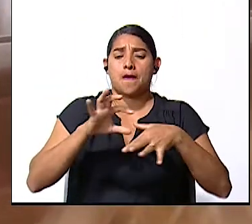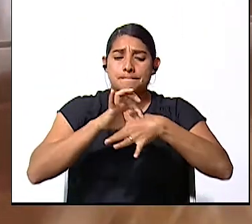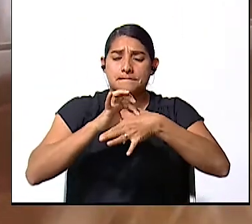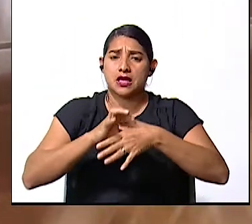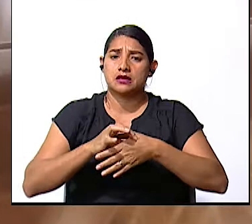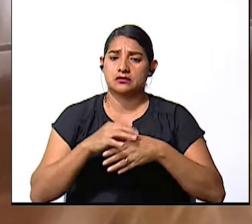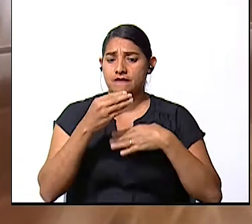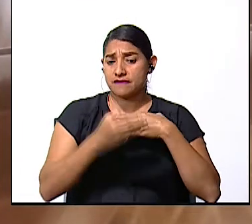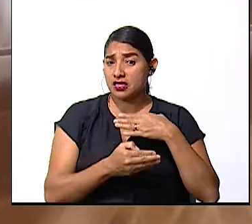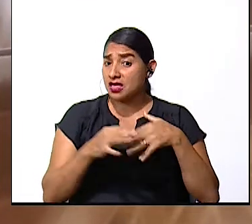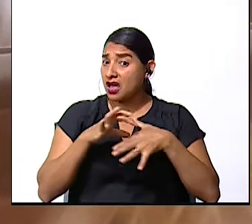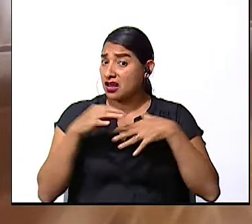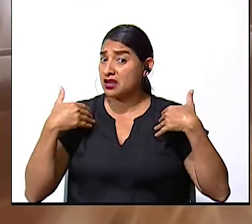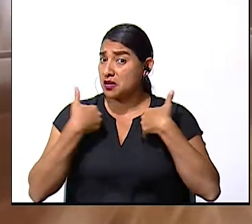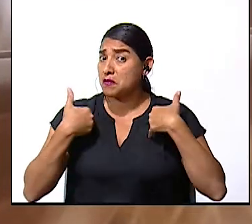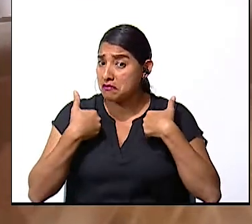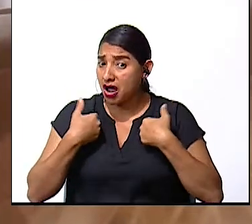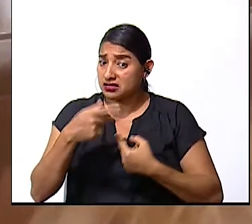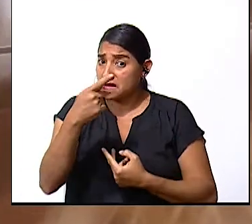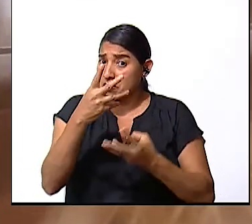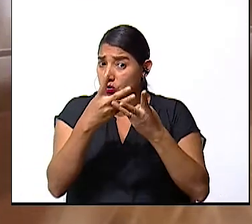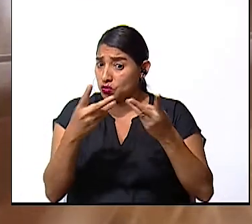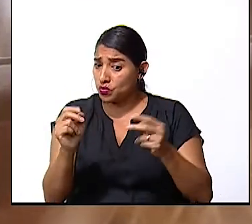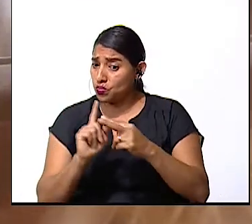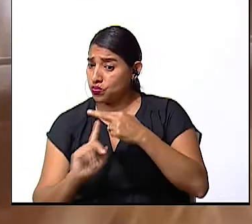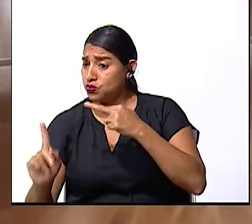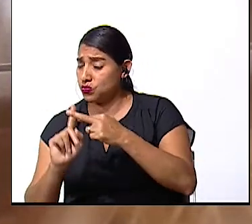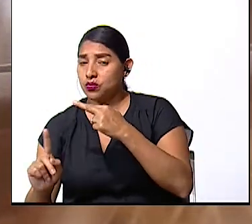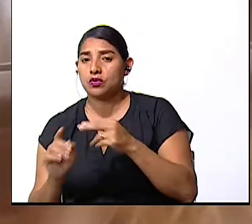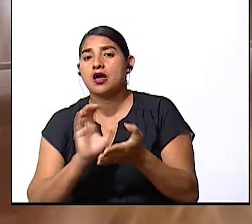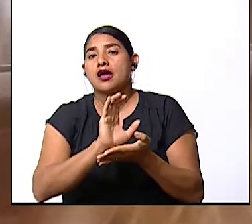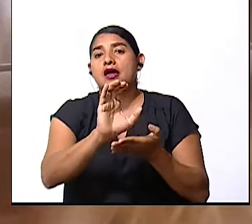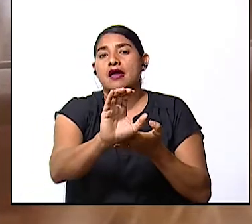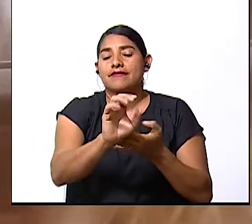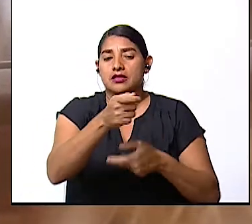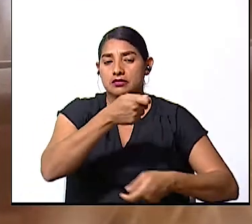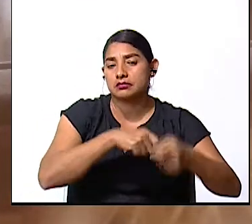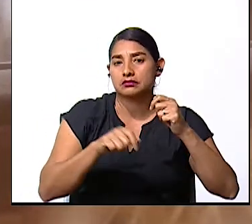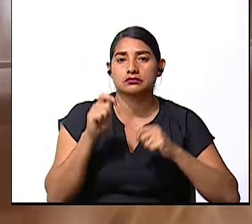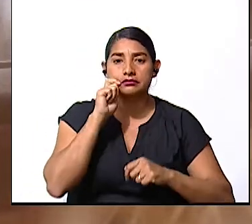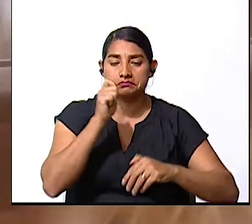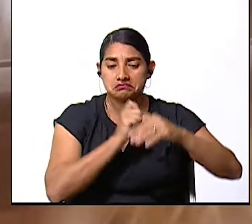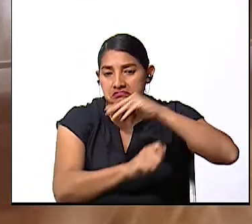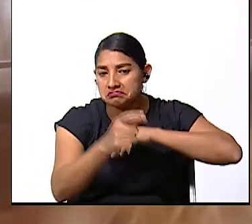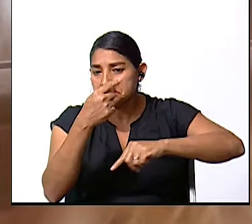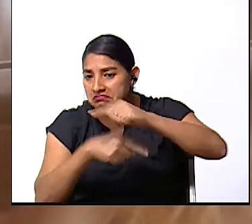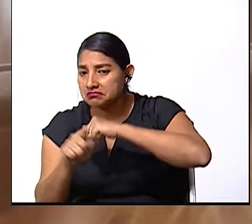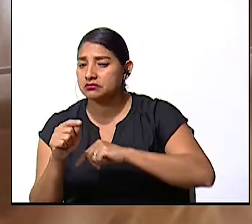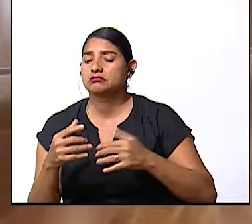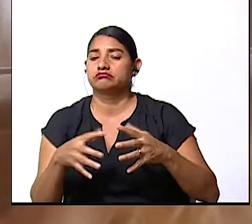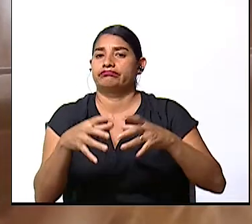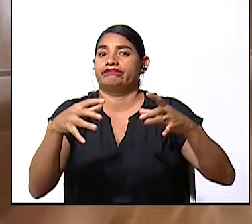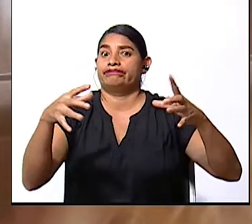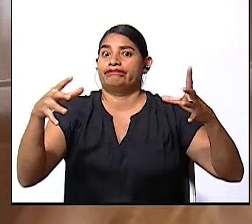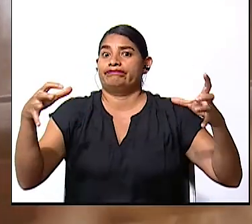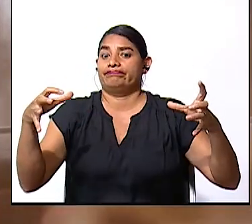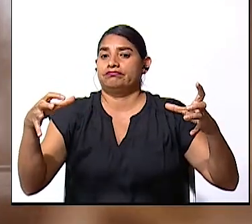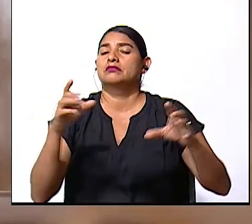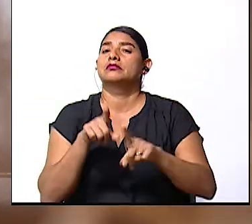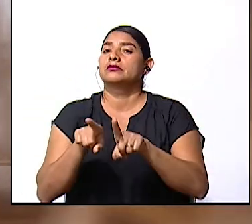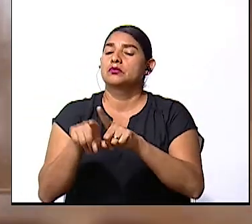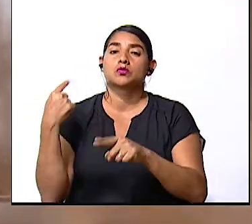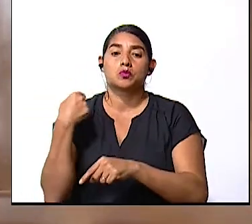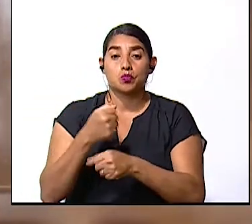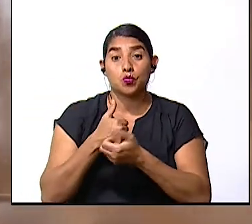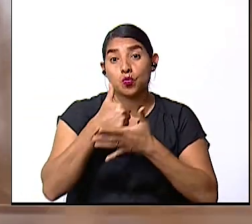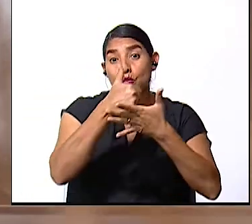piezas provenientes de animales en peligro de extinción y evita que el tráfico ilegal de especies se lucre y crezca. Asimismo, también